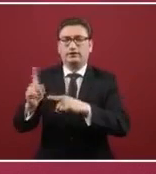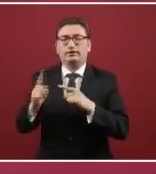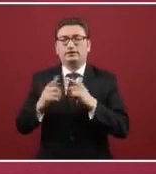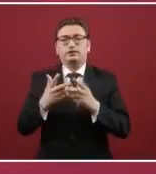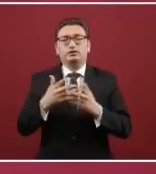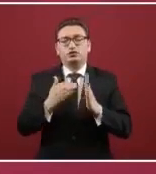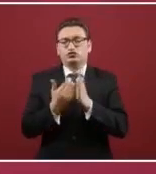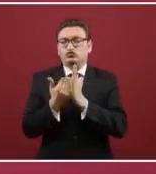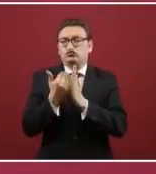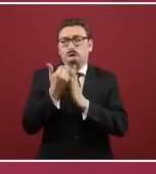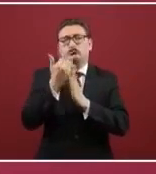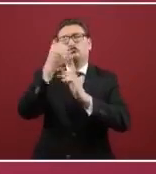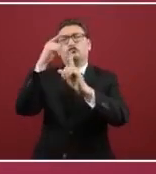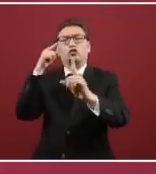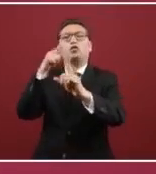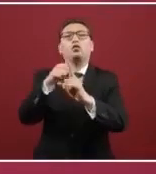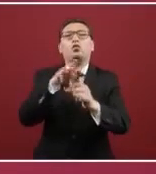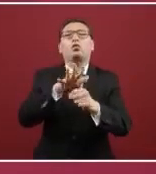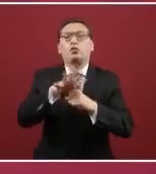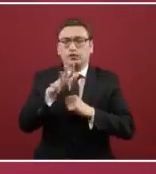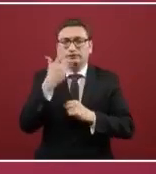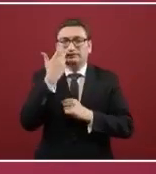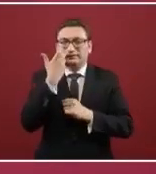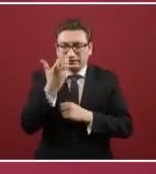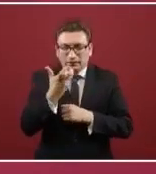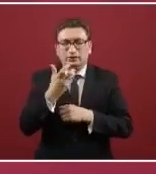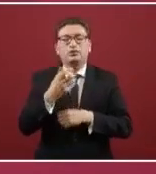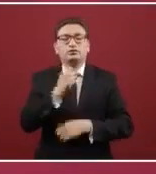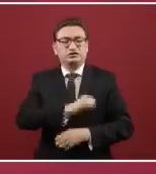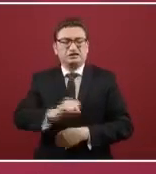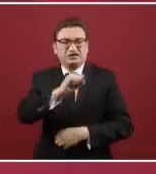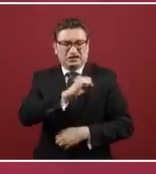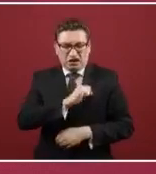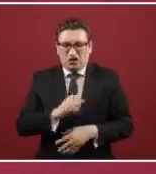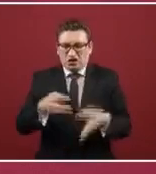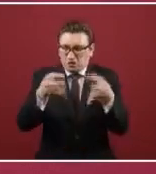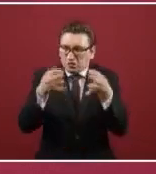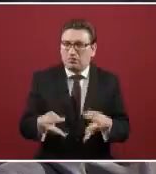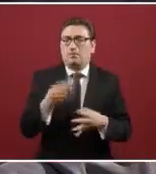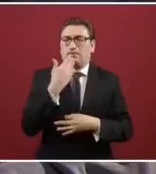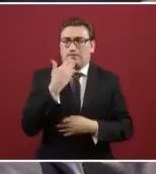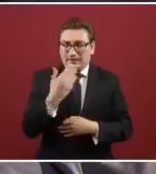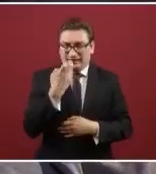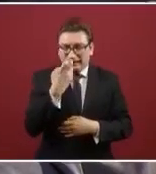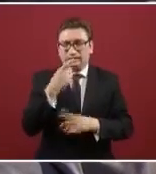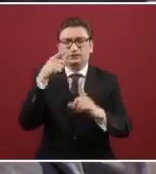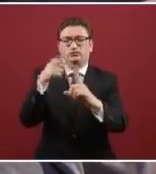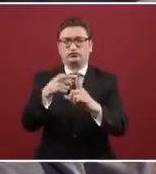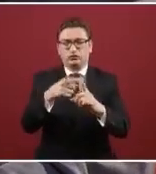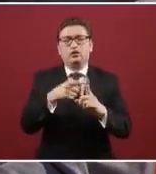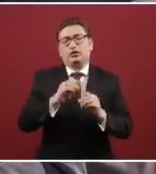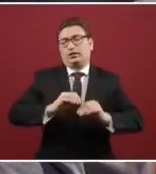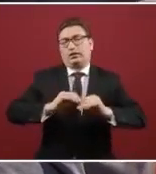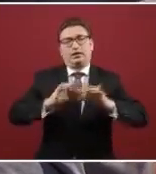hasta que se ofrezca un sistema de salud de calidad. Ese es el propósito, ese es todo